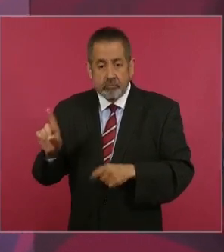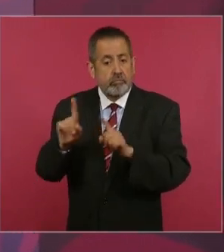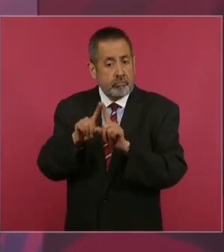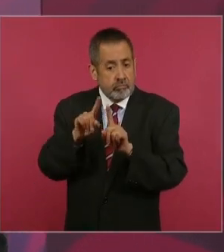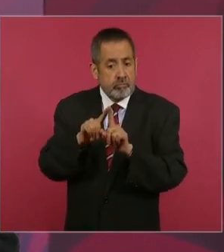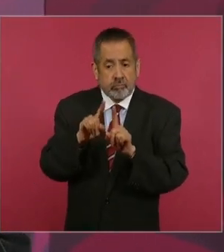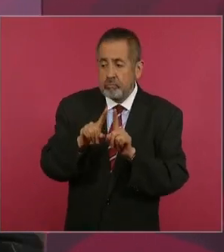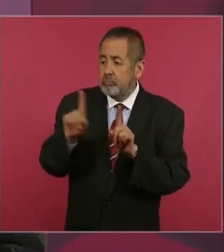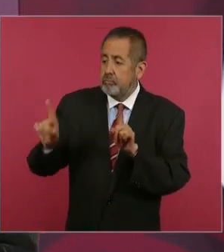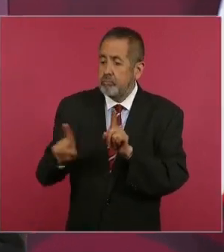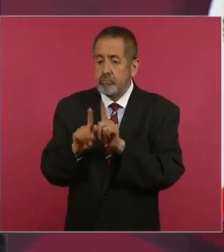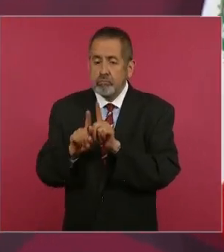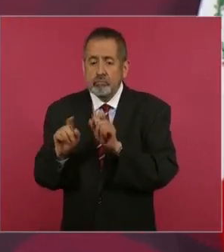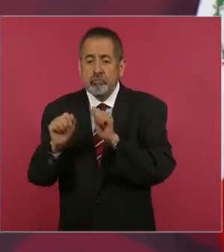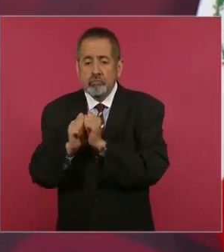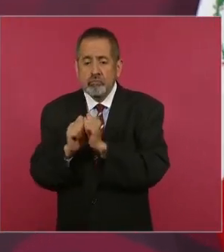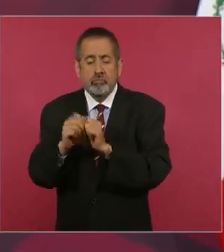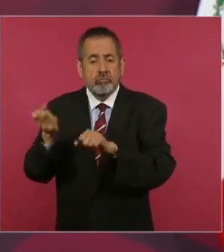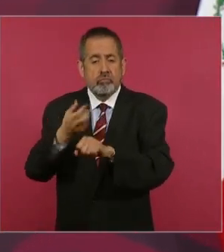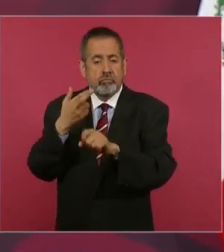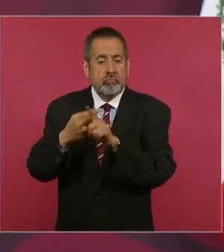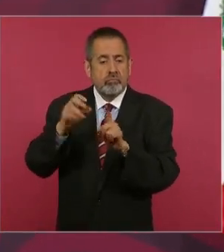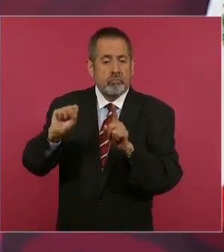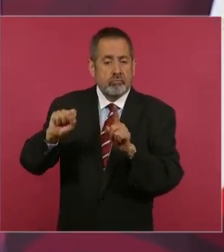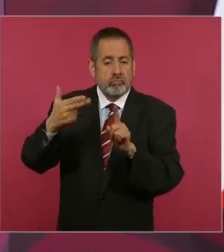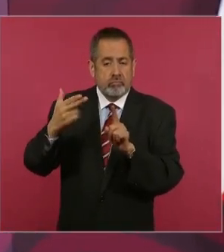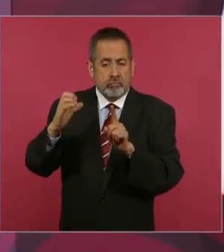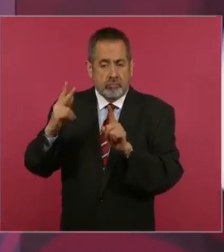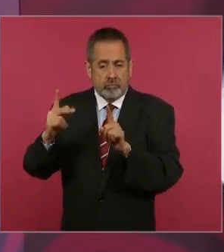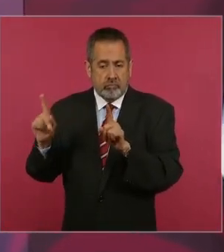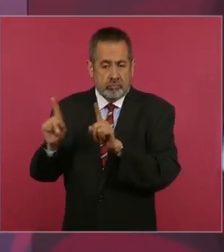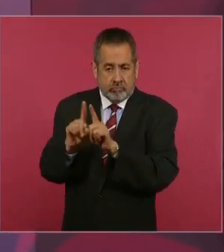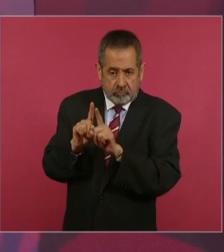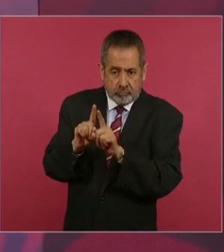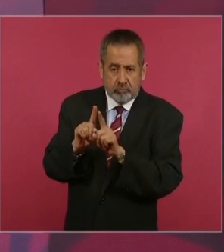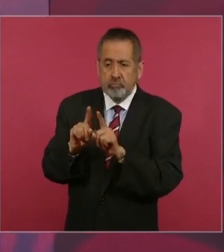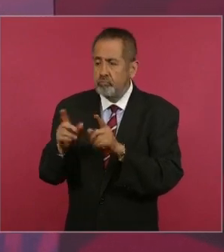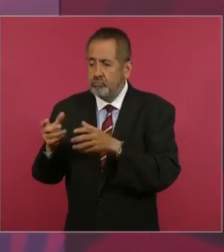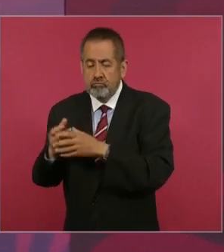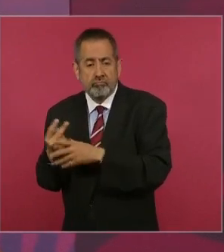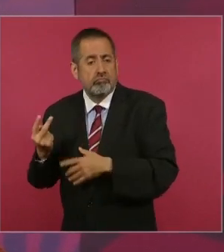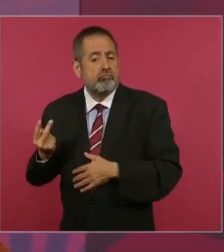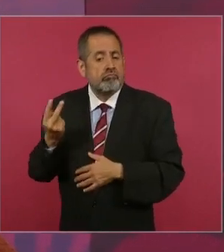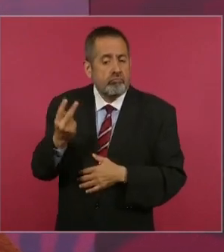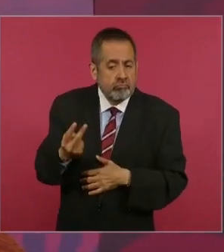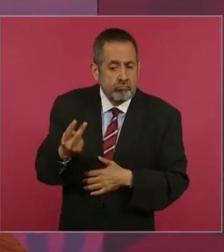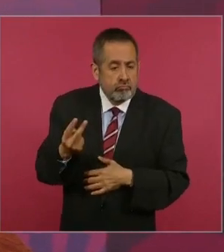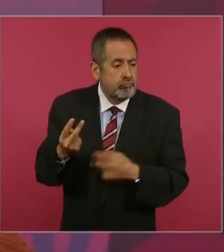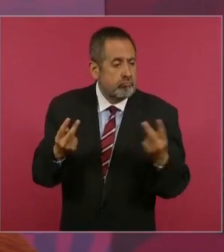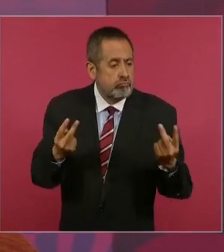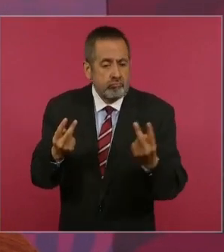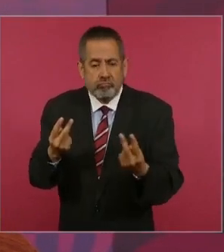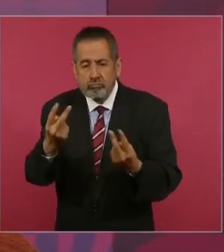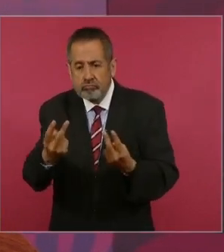gobernación en el secretario de Hacienda y se va a buscar este